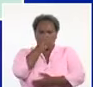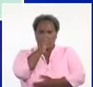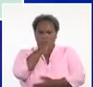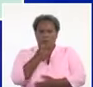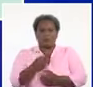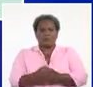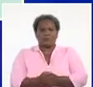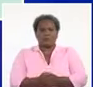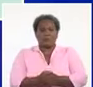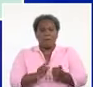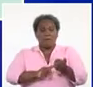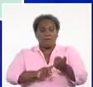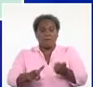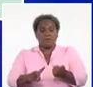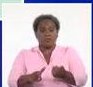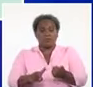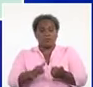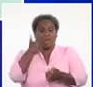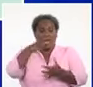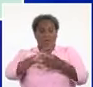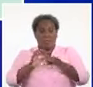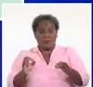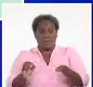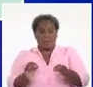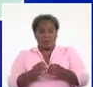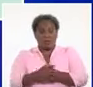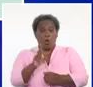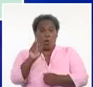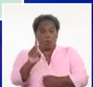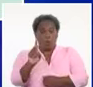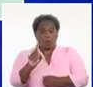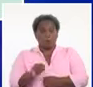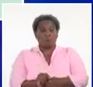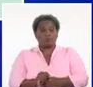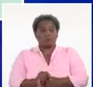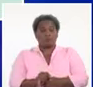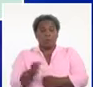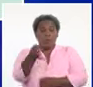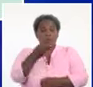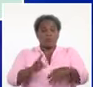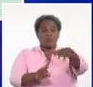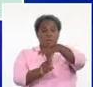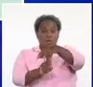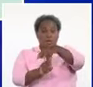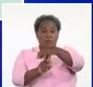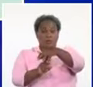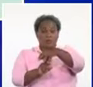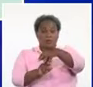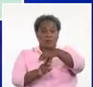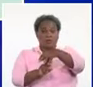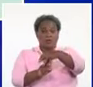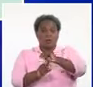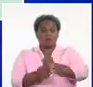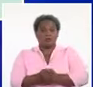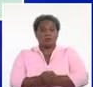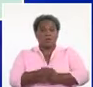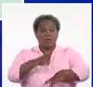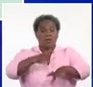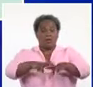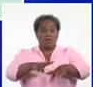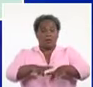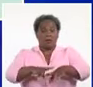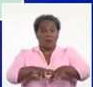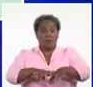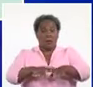de la provincia de Artemisa. Se diagnostica un importado del municipio San Cristóbal. En La Habana, una cifra elevada